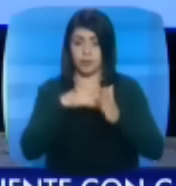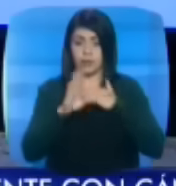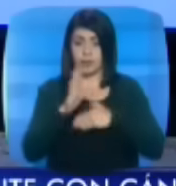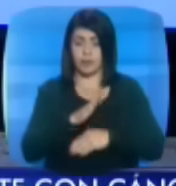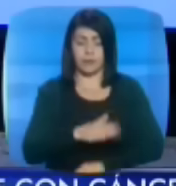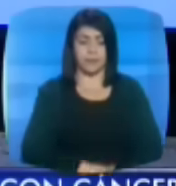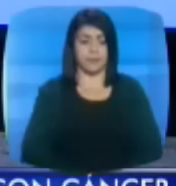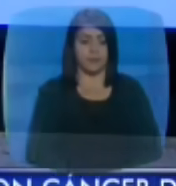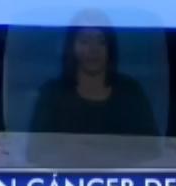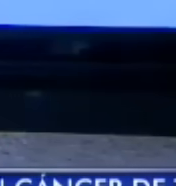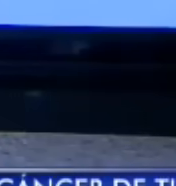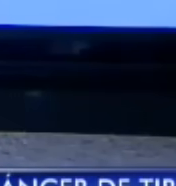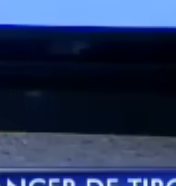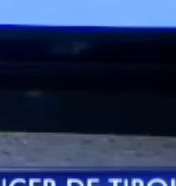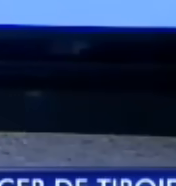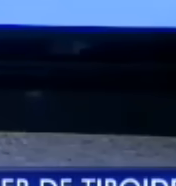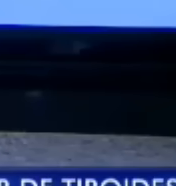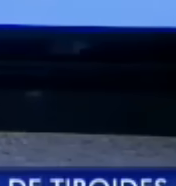vayan.